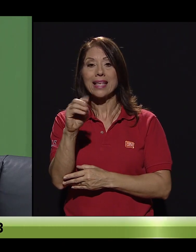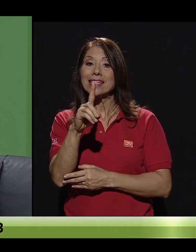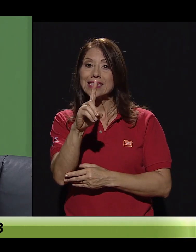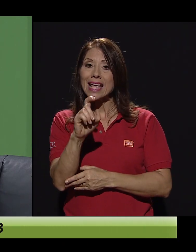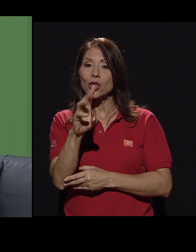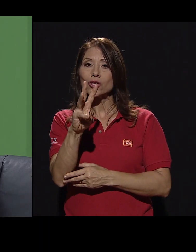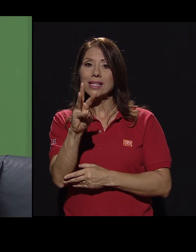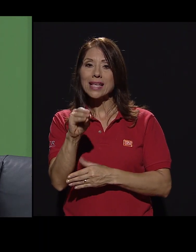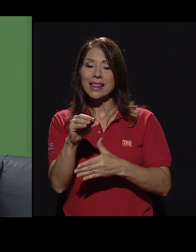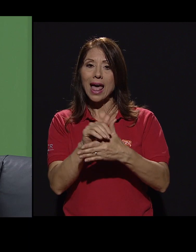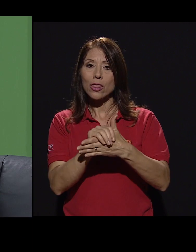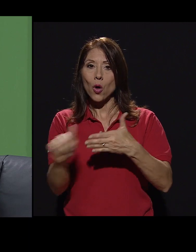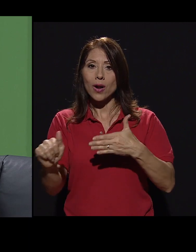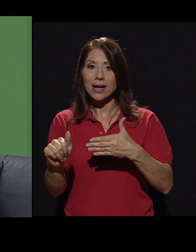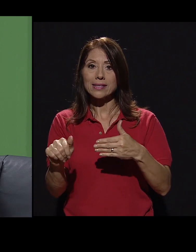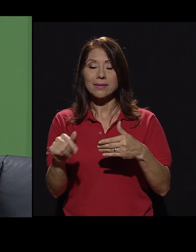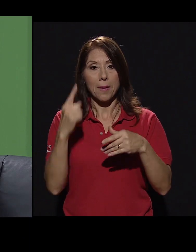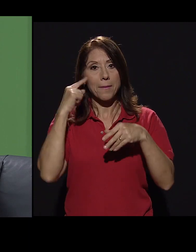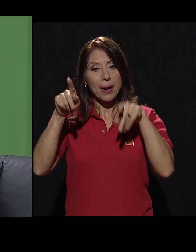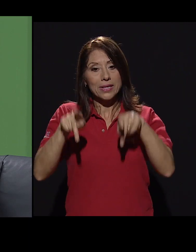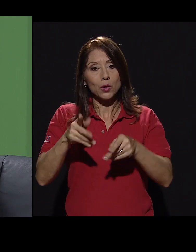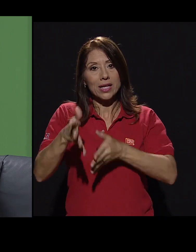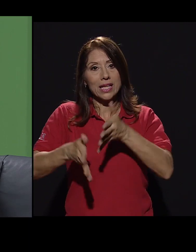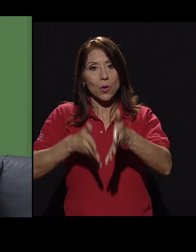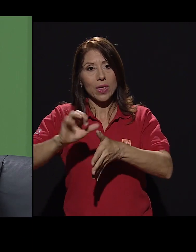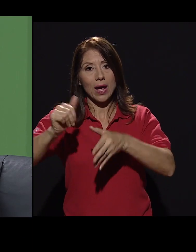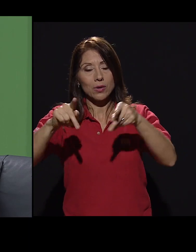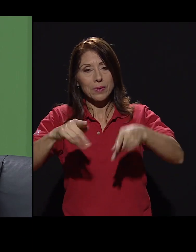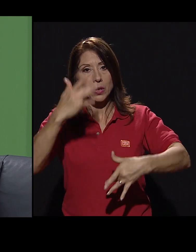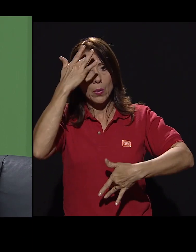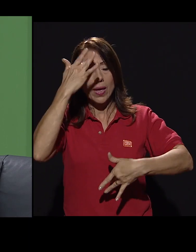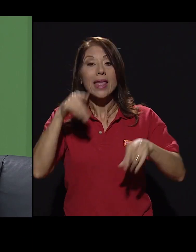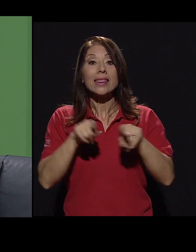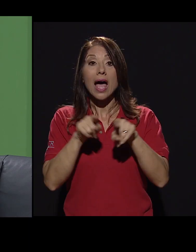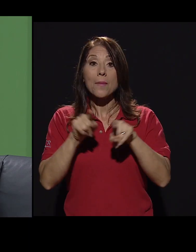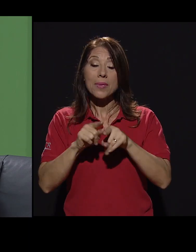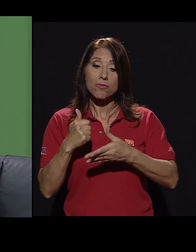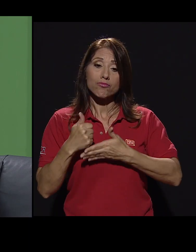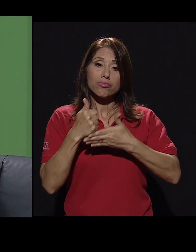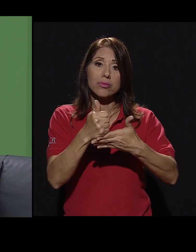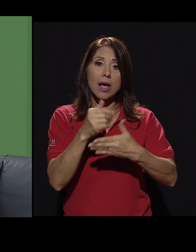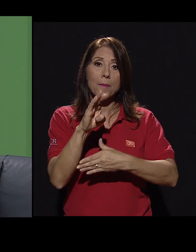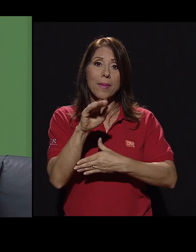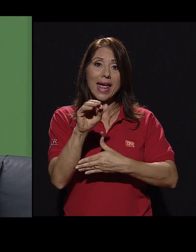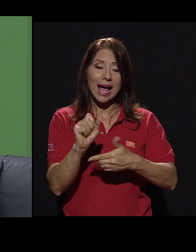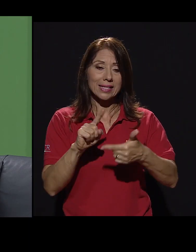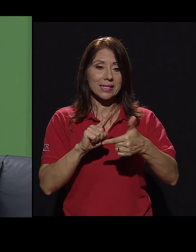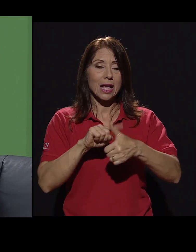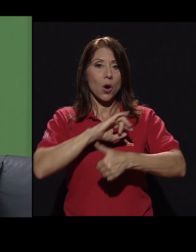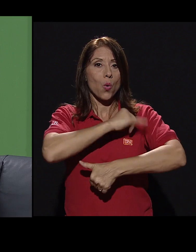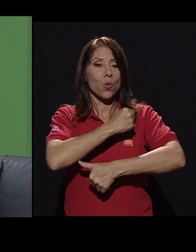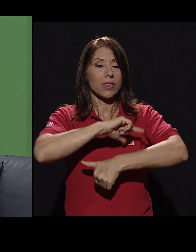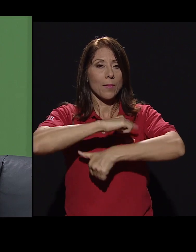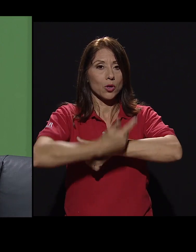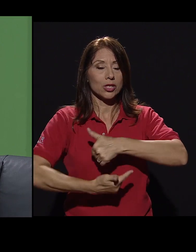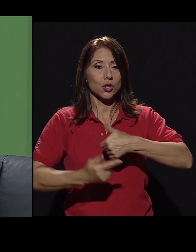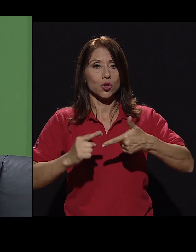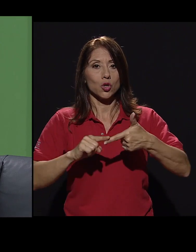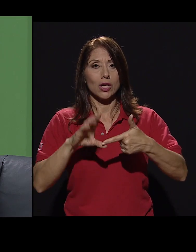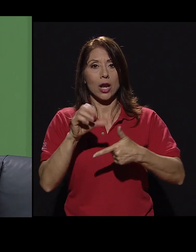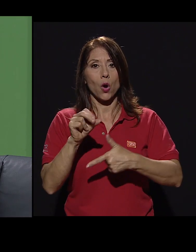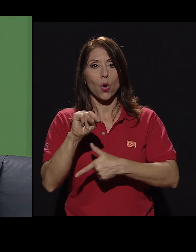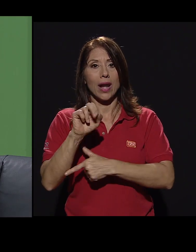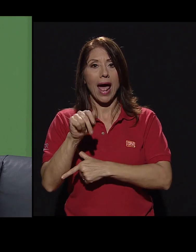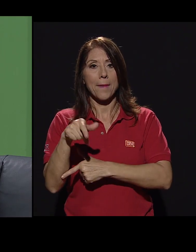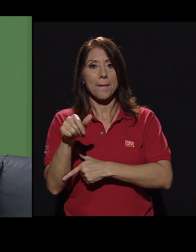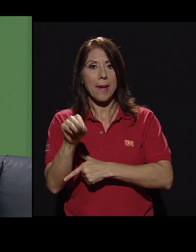Para los cuidadores También hay becas Que están surgiendo De Junta de Protección Social Con APAN Es todo un movimiento